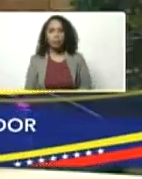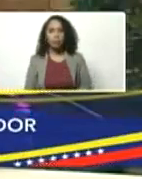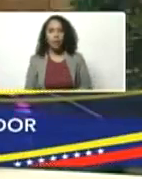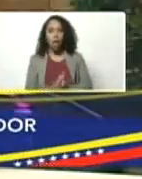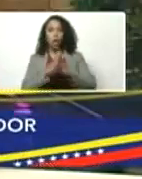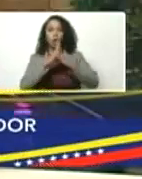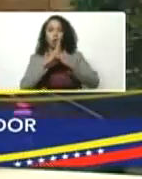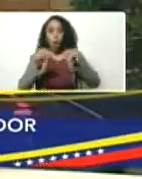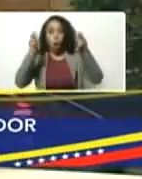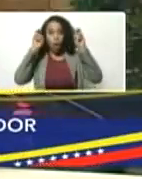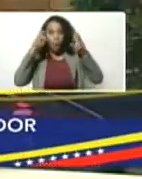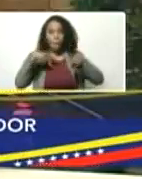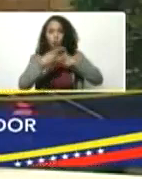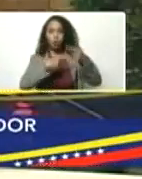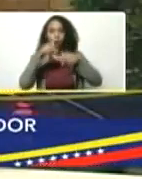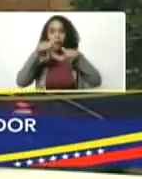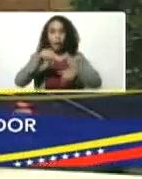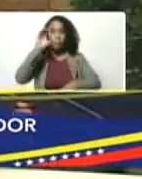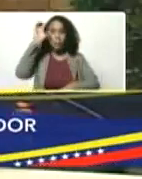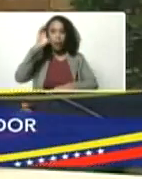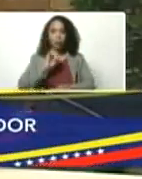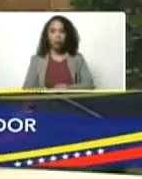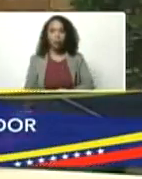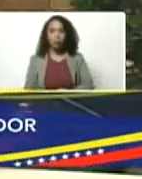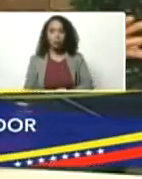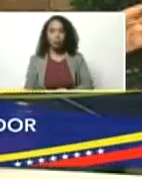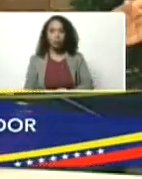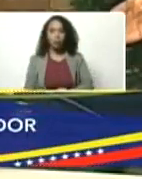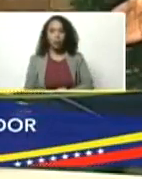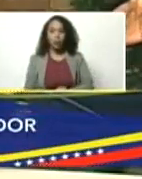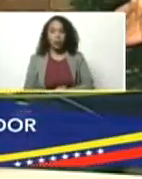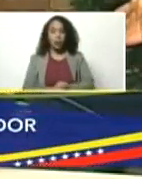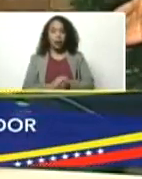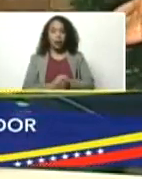Todos los sectores productivos del país, sin excepción,